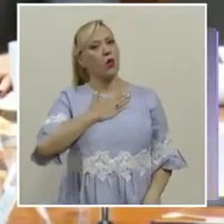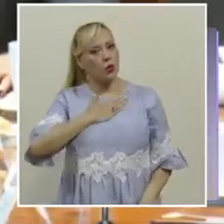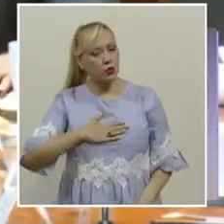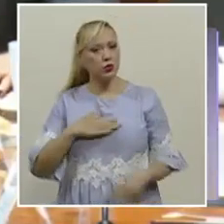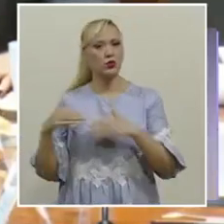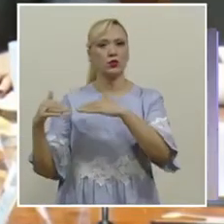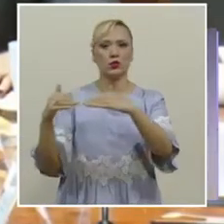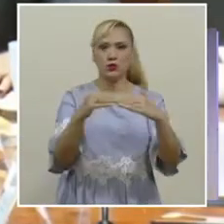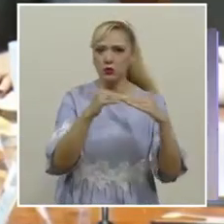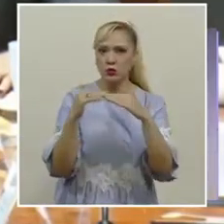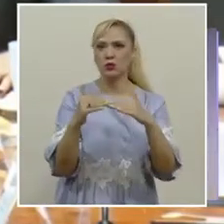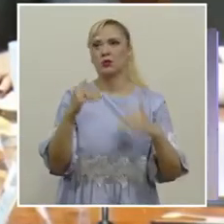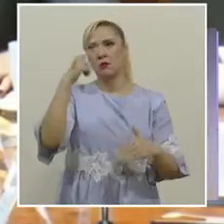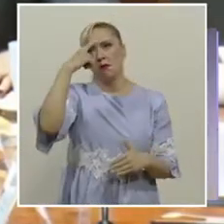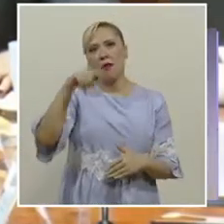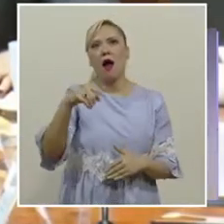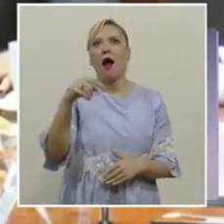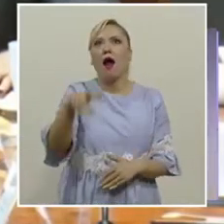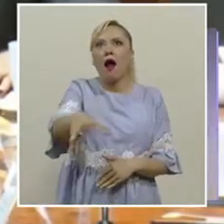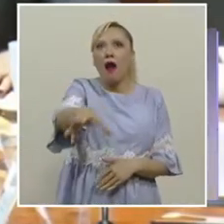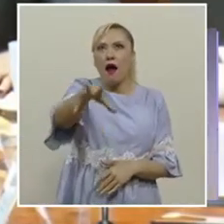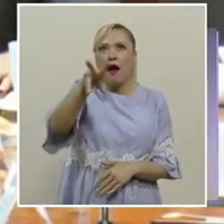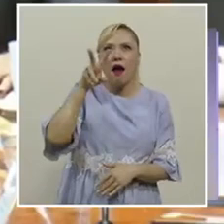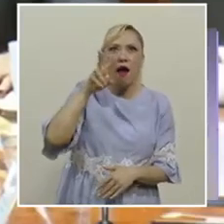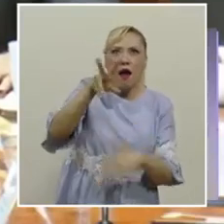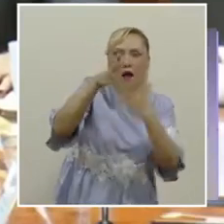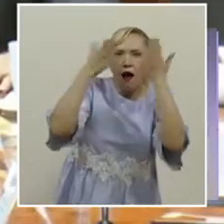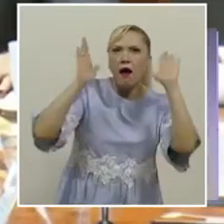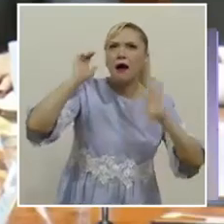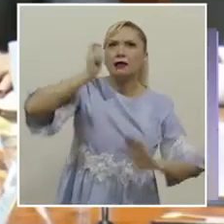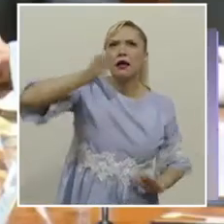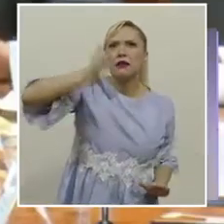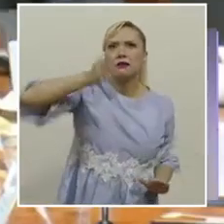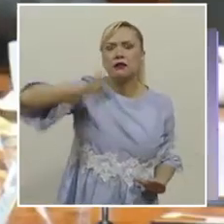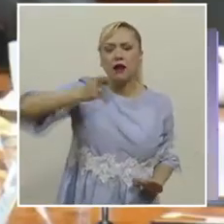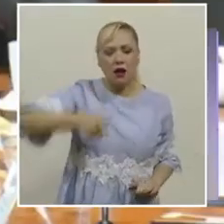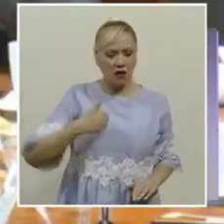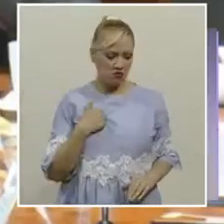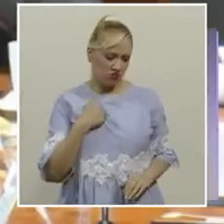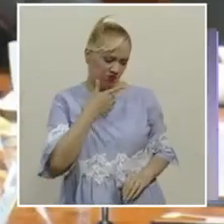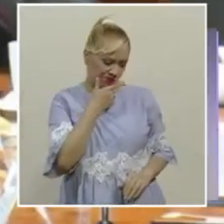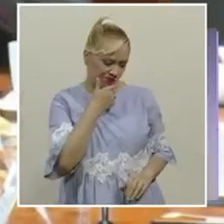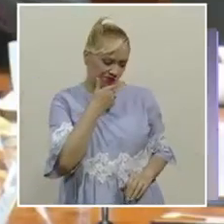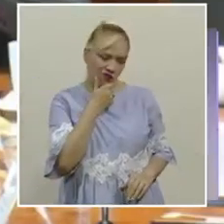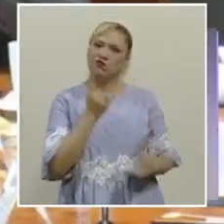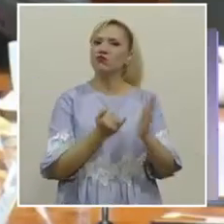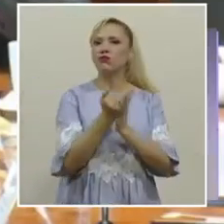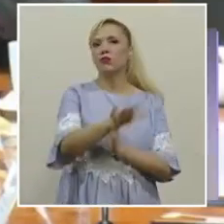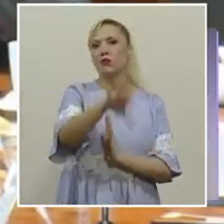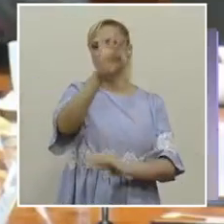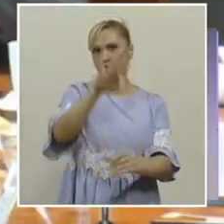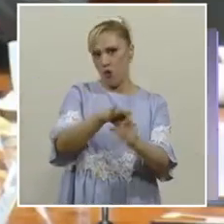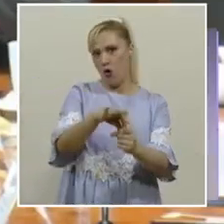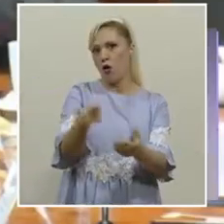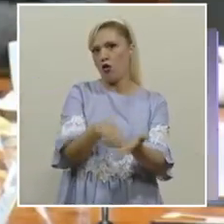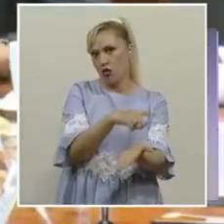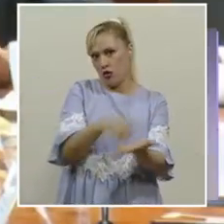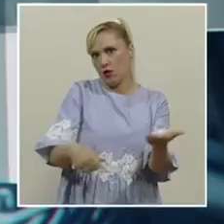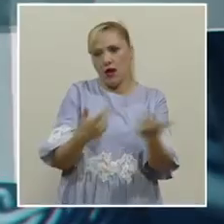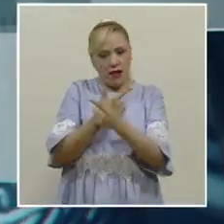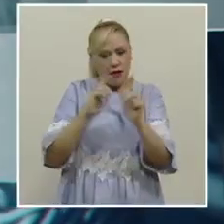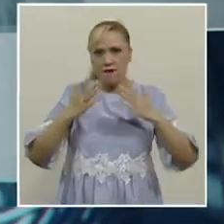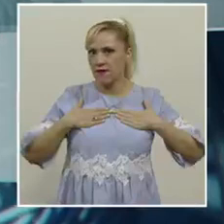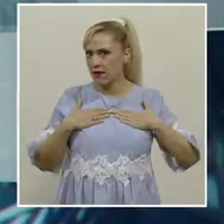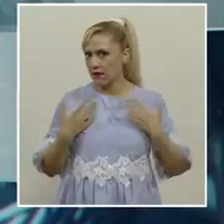con información valiosa para evaluar y ejercer su voto de manera libre.